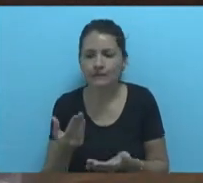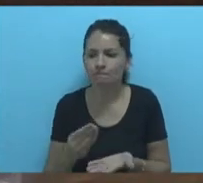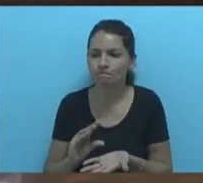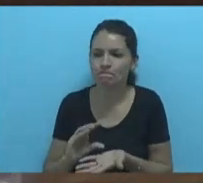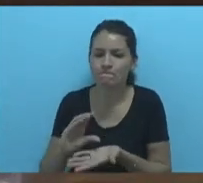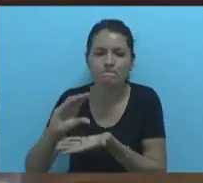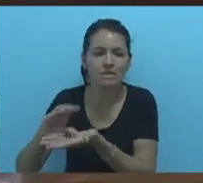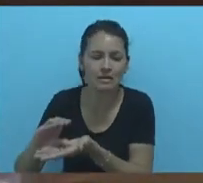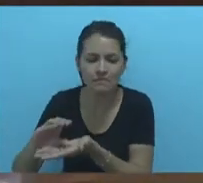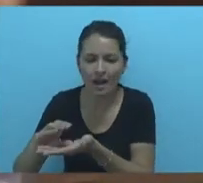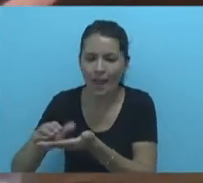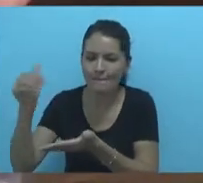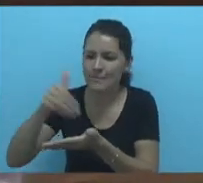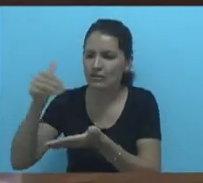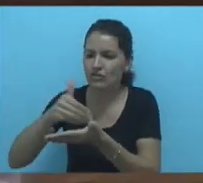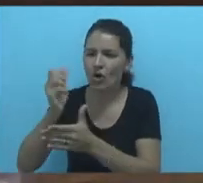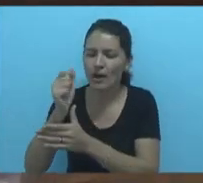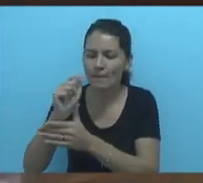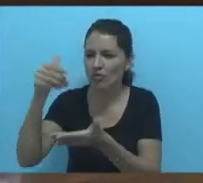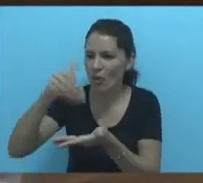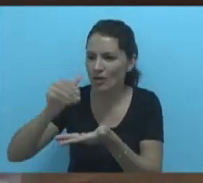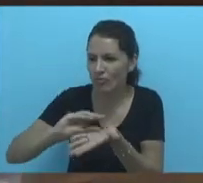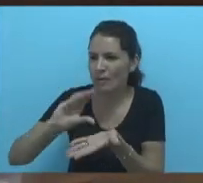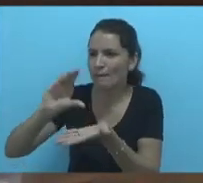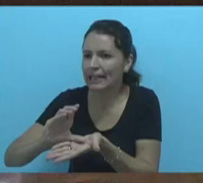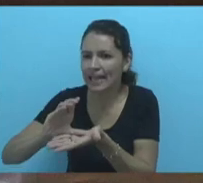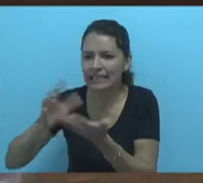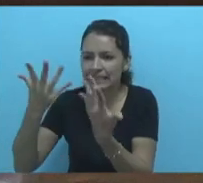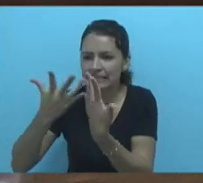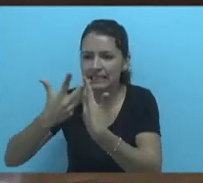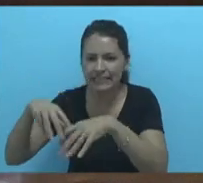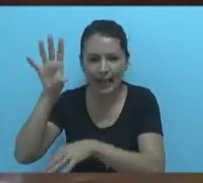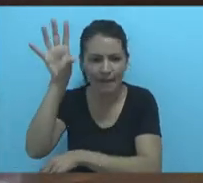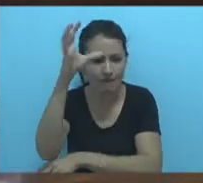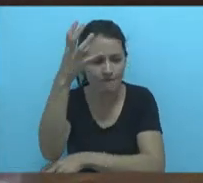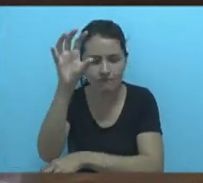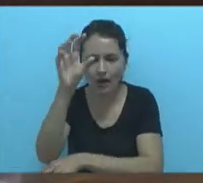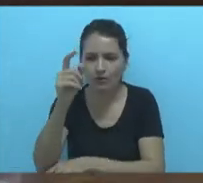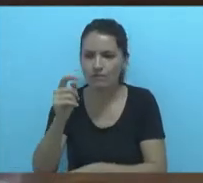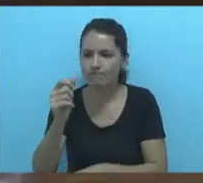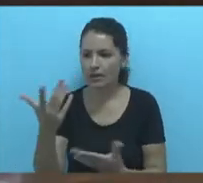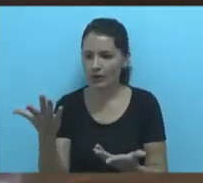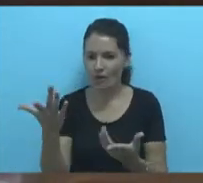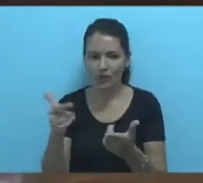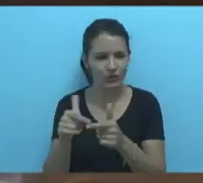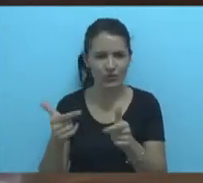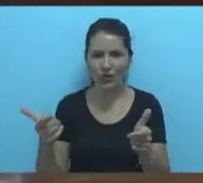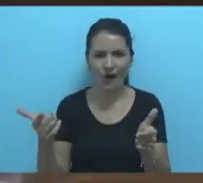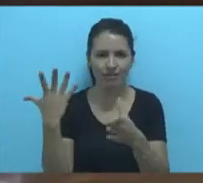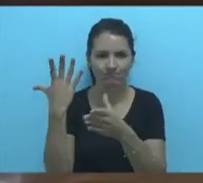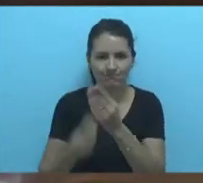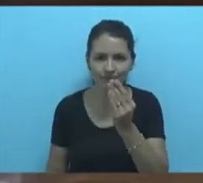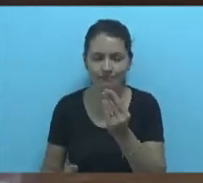pidiendo que se revea el sistema, se informe cuáles son los campos de cobertura que